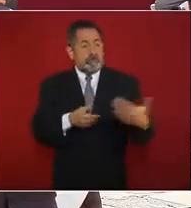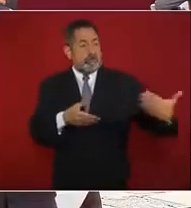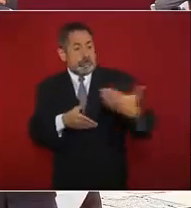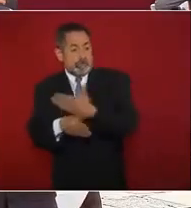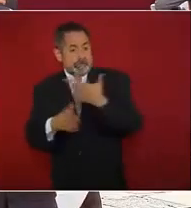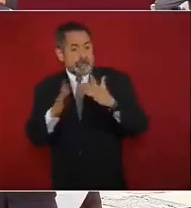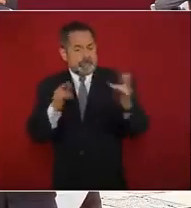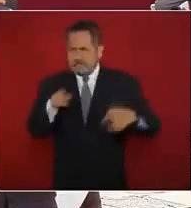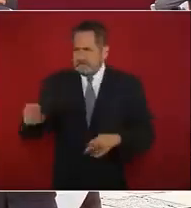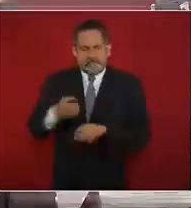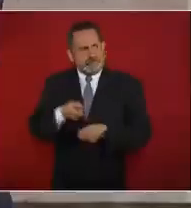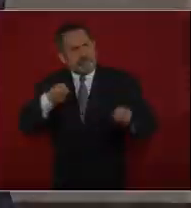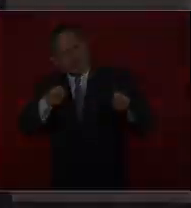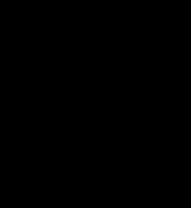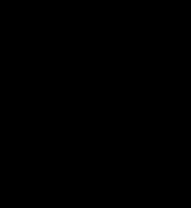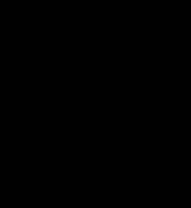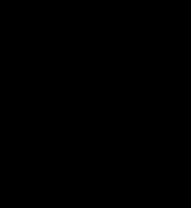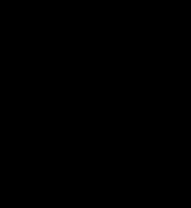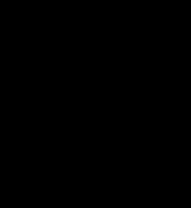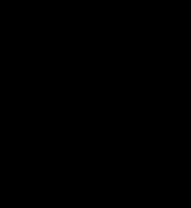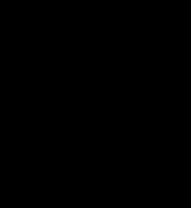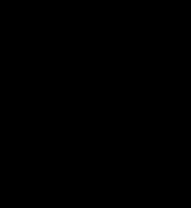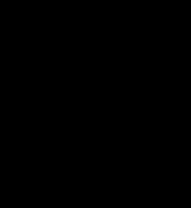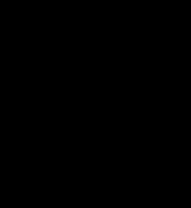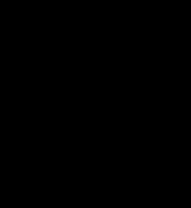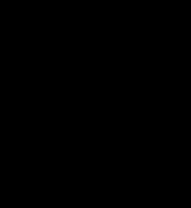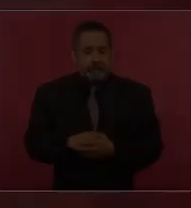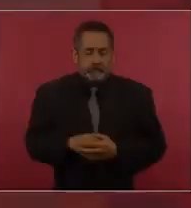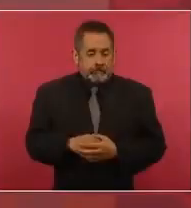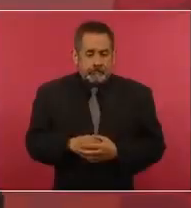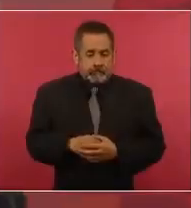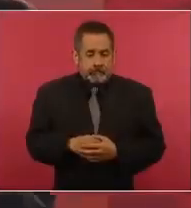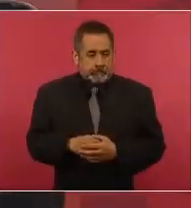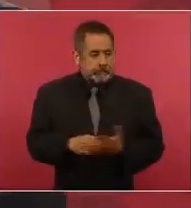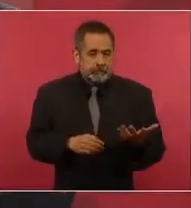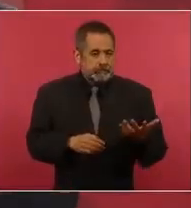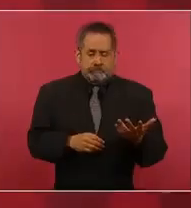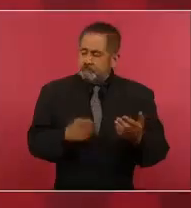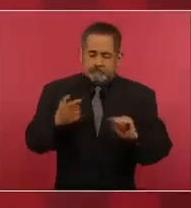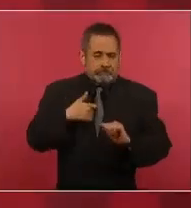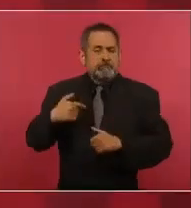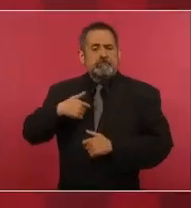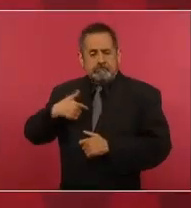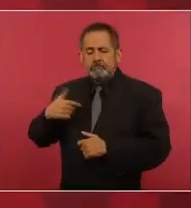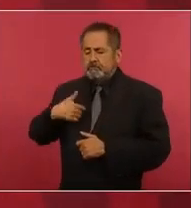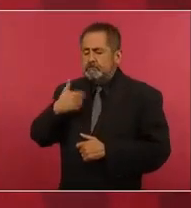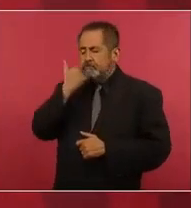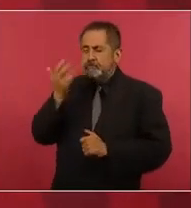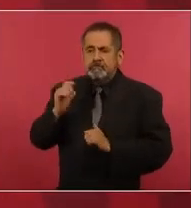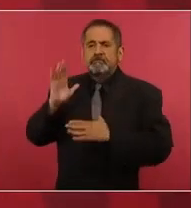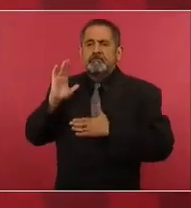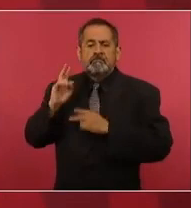francesa. Y la medalla Rafael Ramírez. El compromiso que nosotros tenemos,